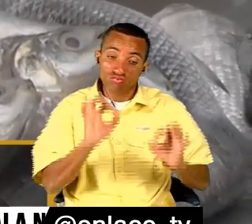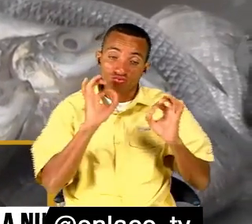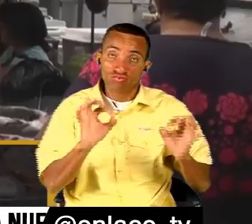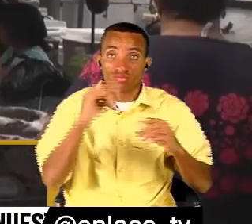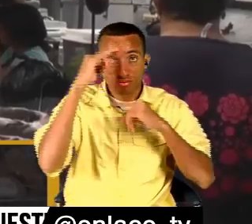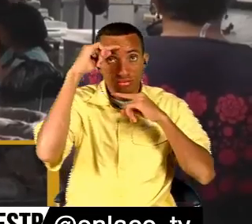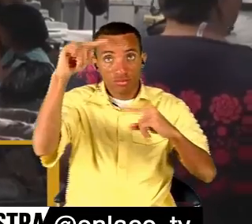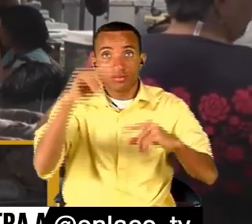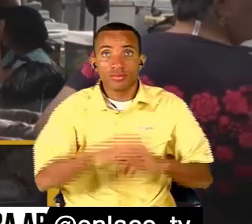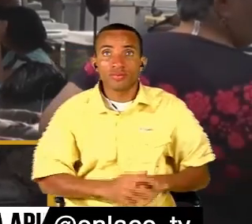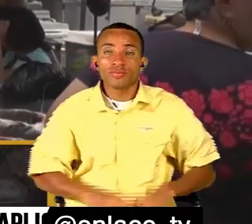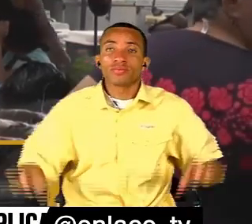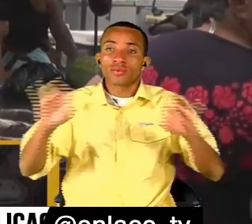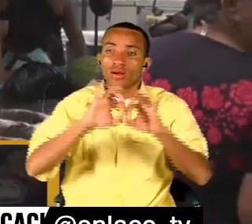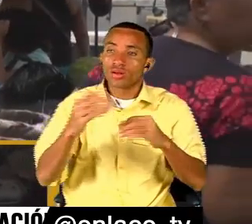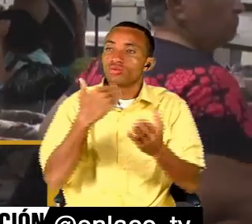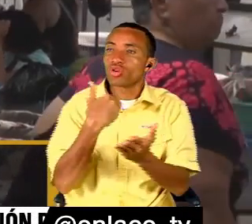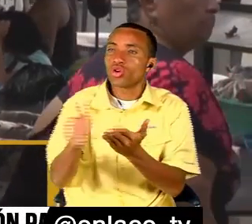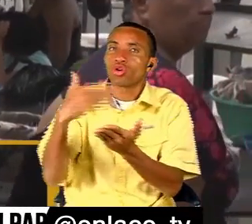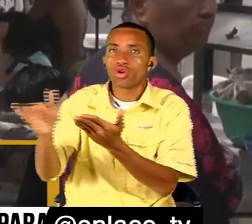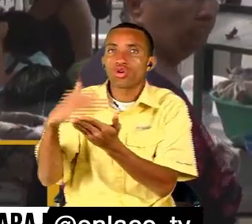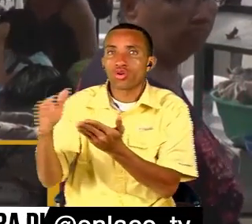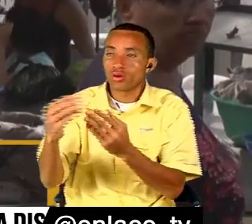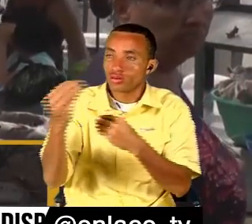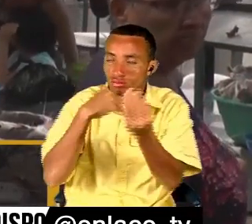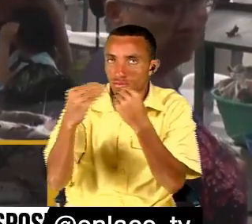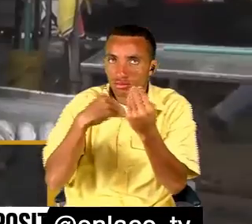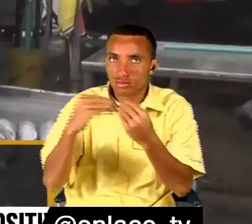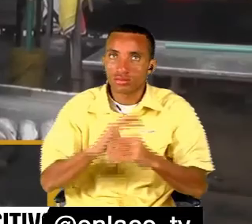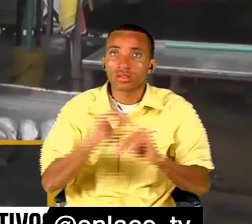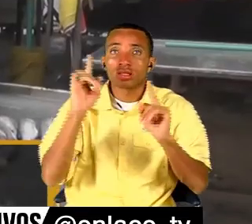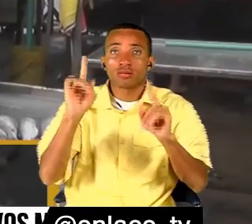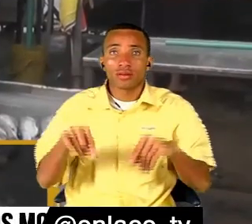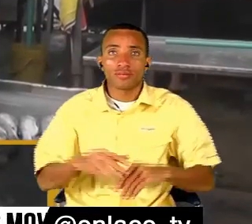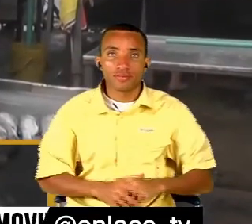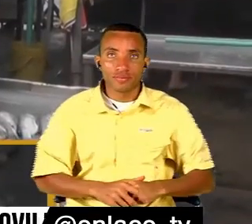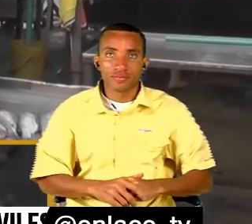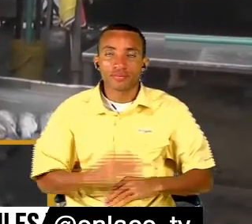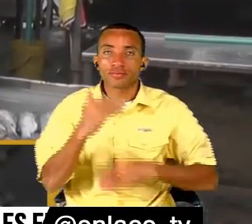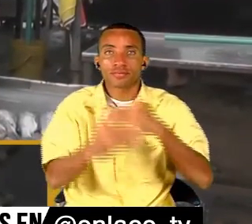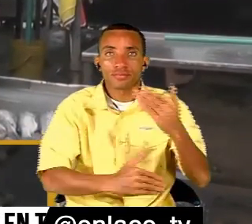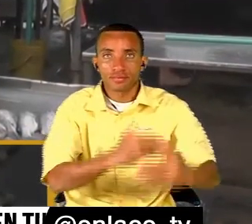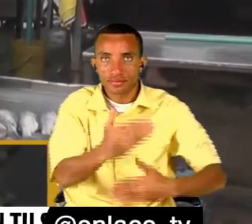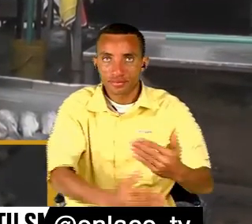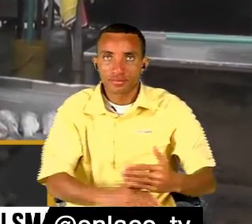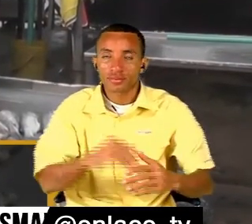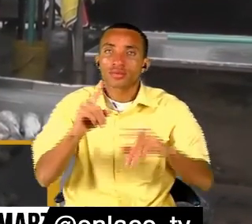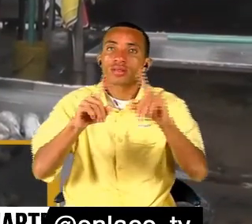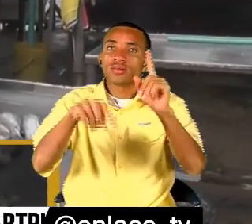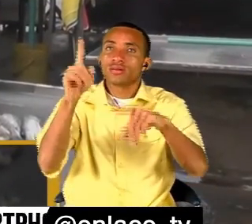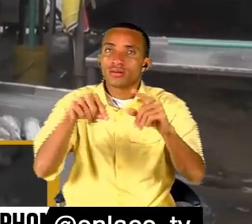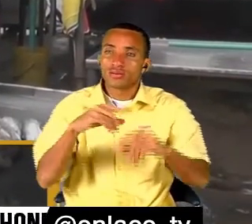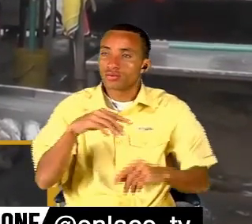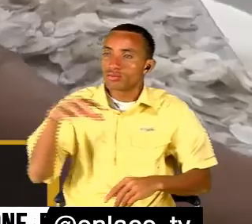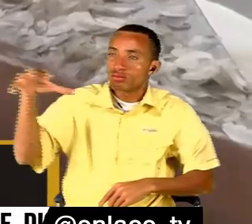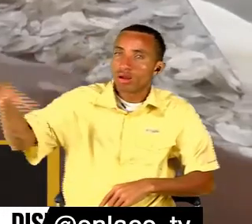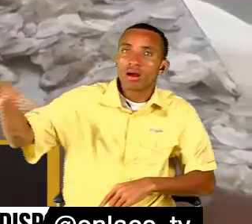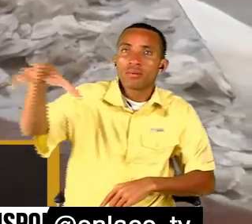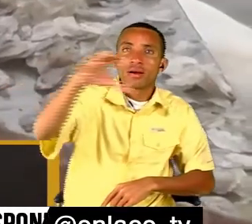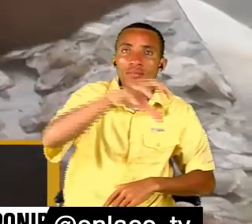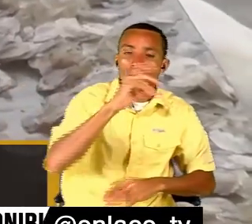de mayor consumo se están comercializando y consumiendo. En el desarrollo de la acción se detectaron varios puntos de venta informal que